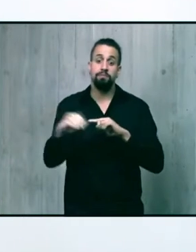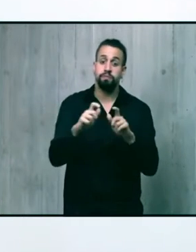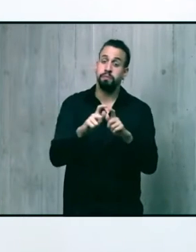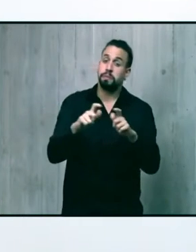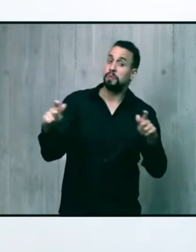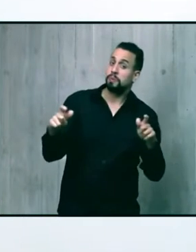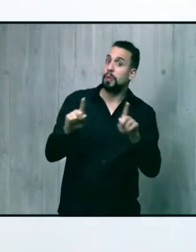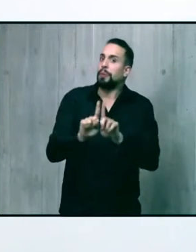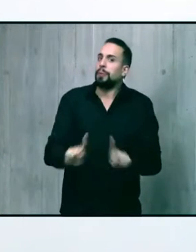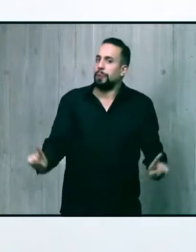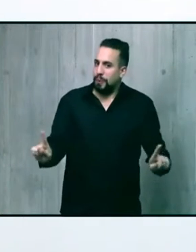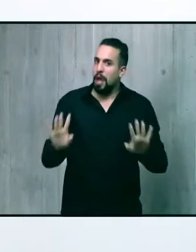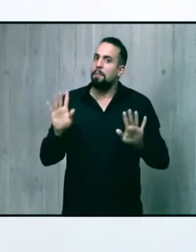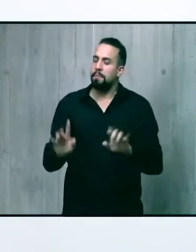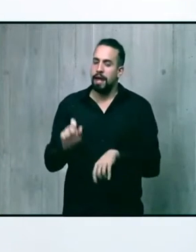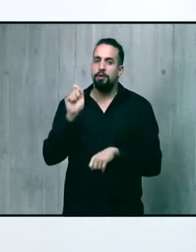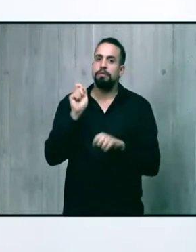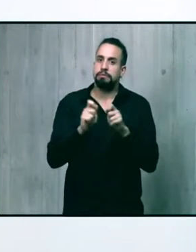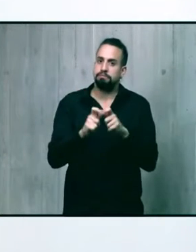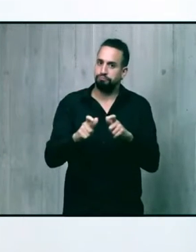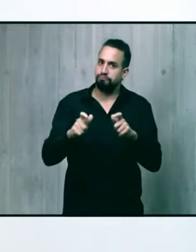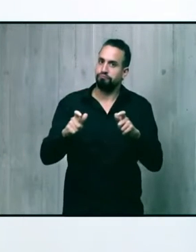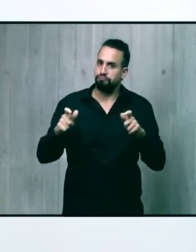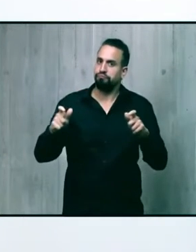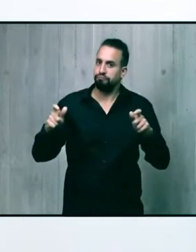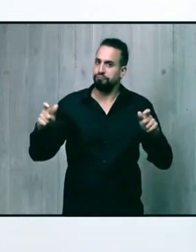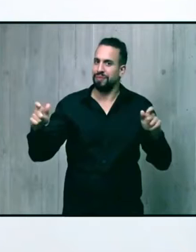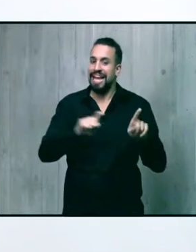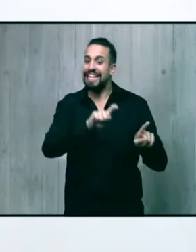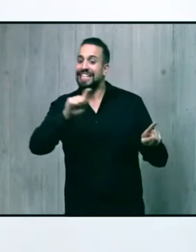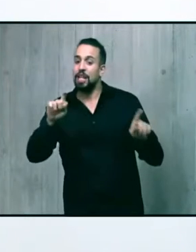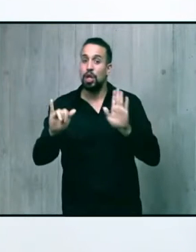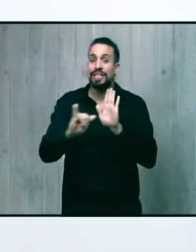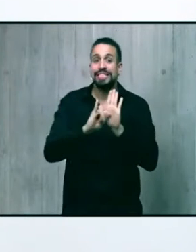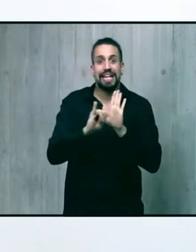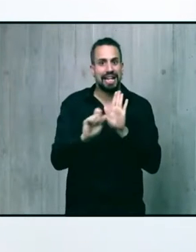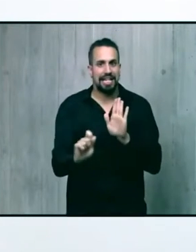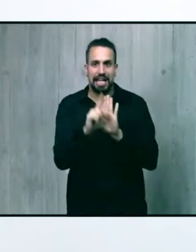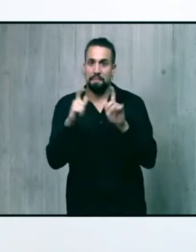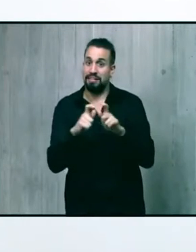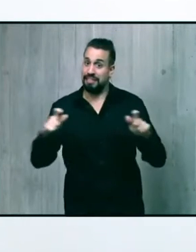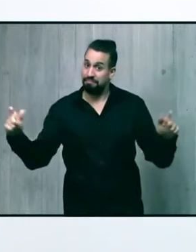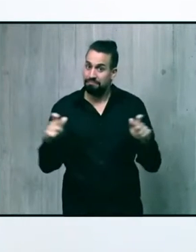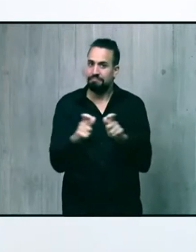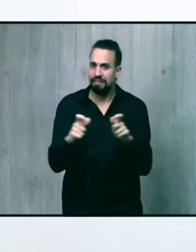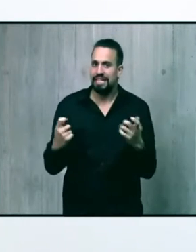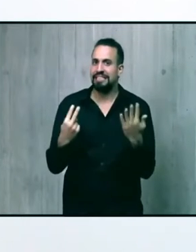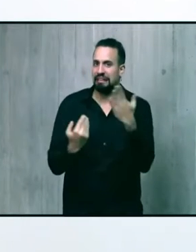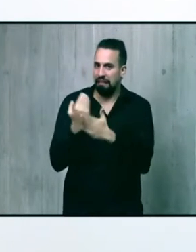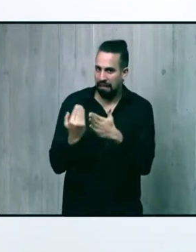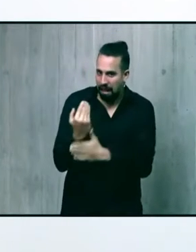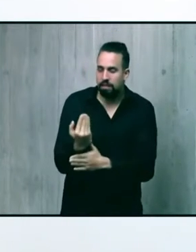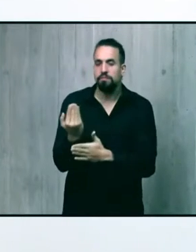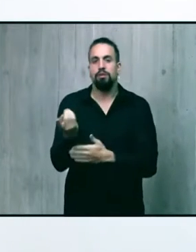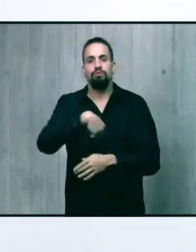discreto, pero continuo, del indicador más cercano, que es la incidencia acumulada a 7 días, pues